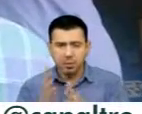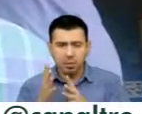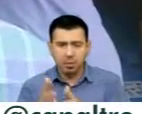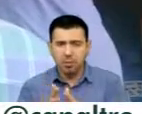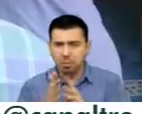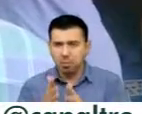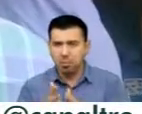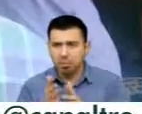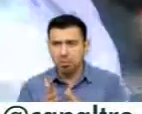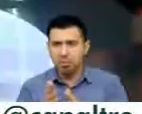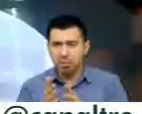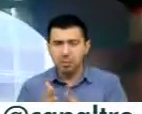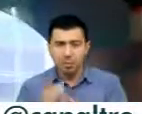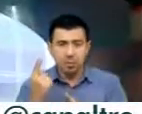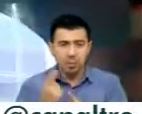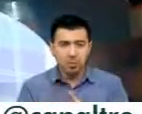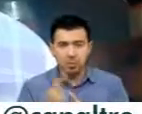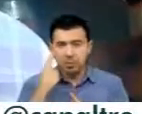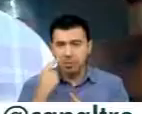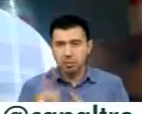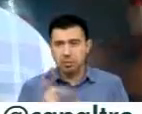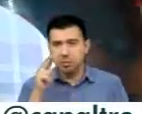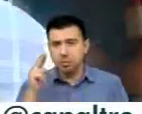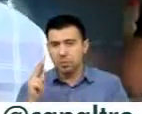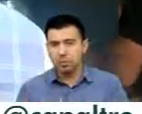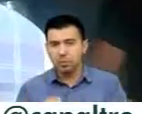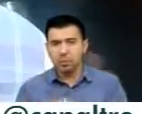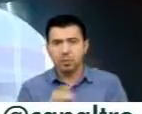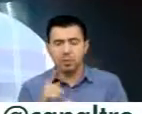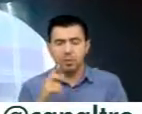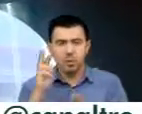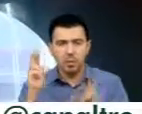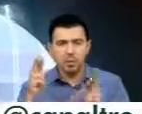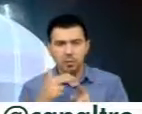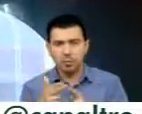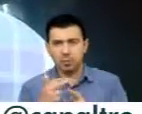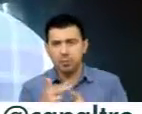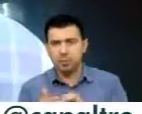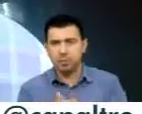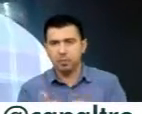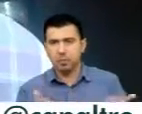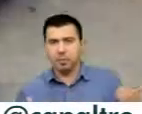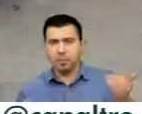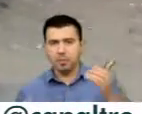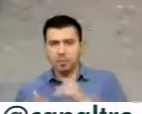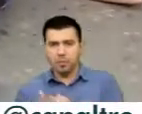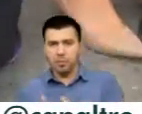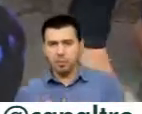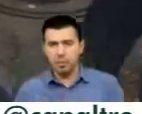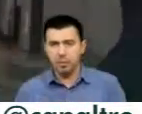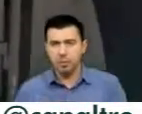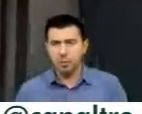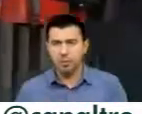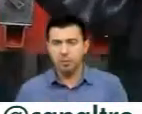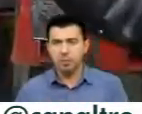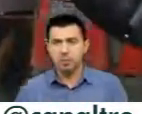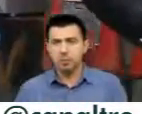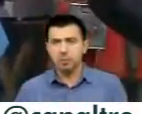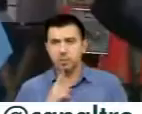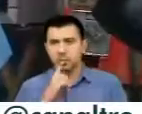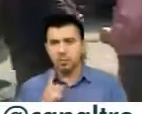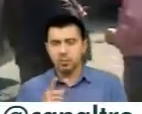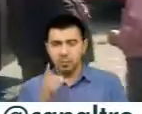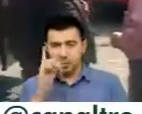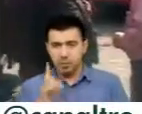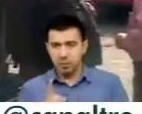normal, como cualquier otro día. Esperamos que en los próximos retornos se vea el flujo de pasajeros en Papi Quiero Piña. Son varios los destinos que tienen